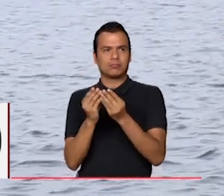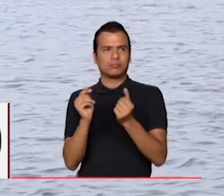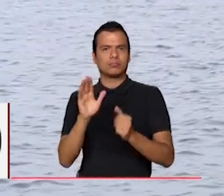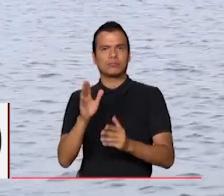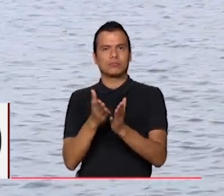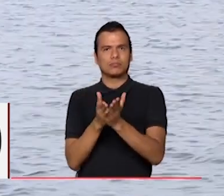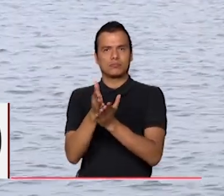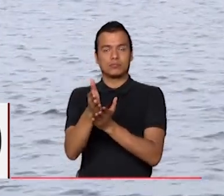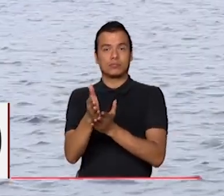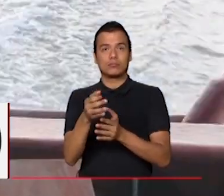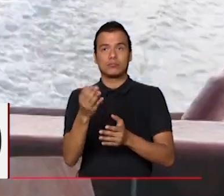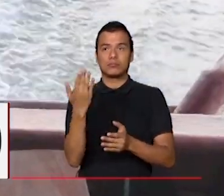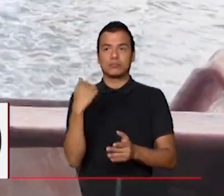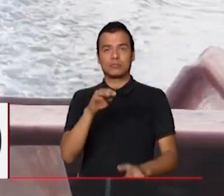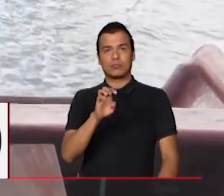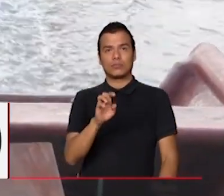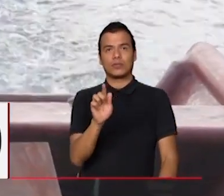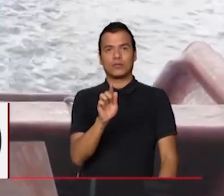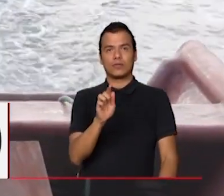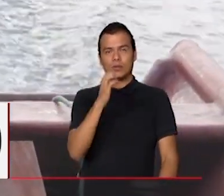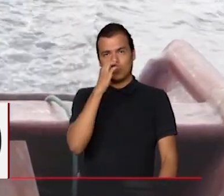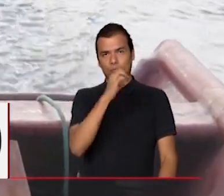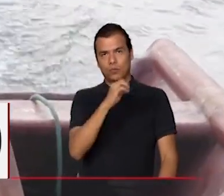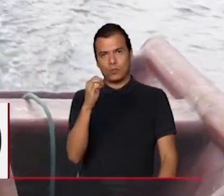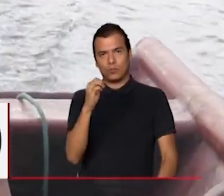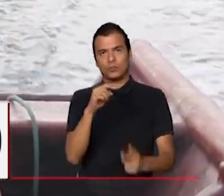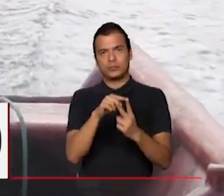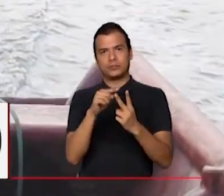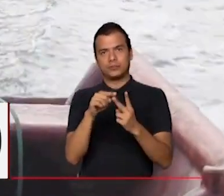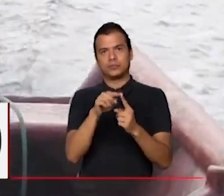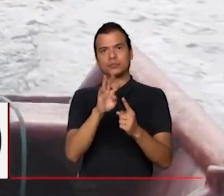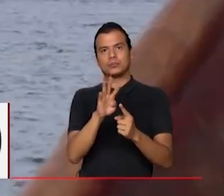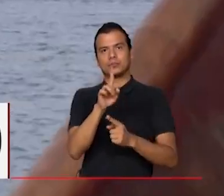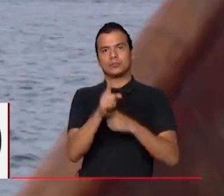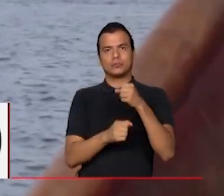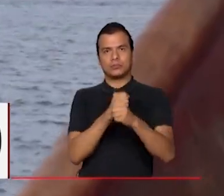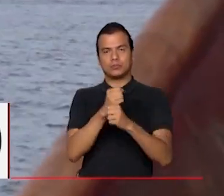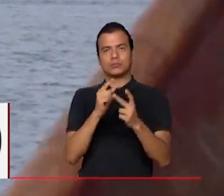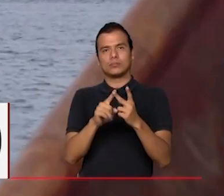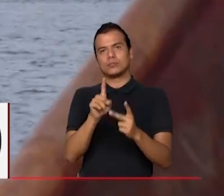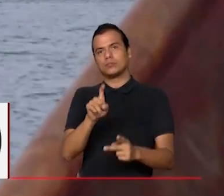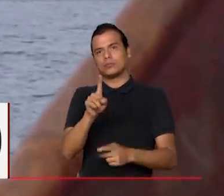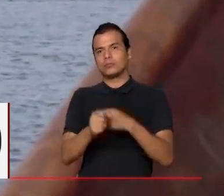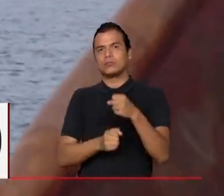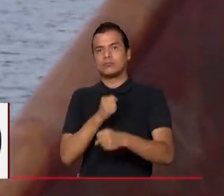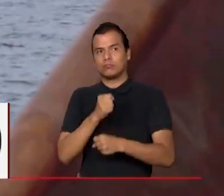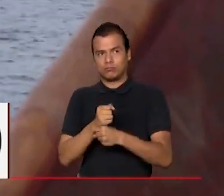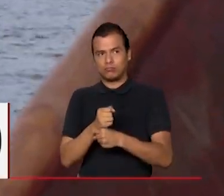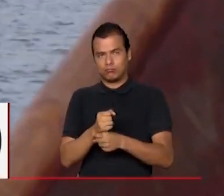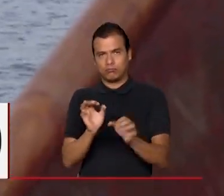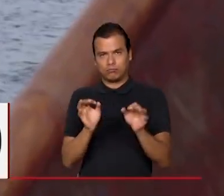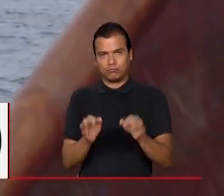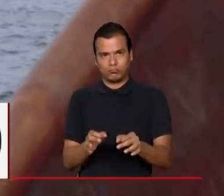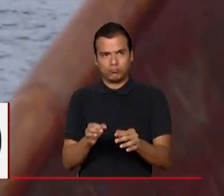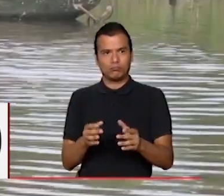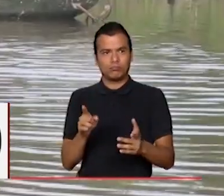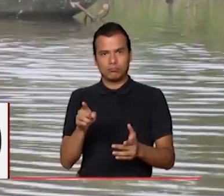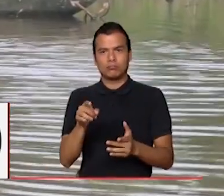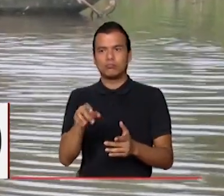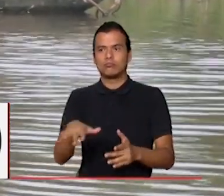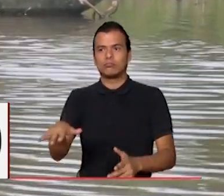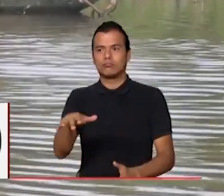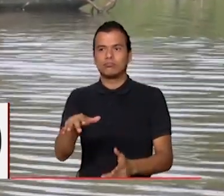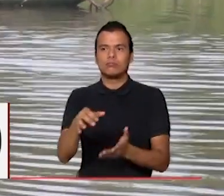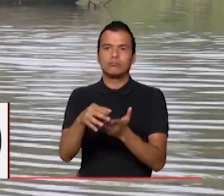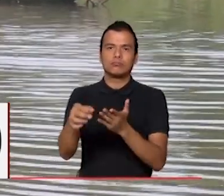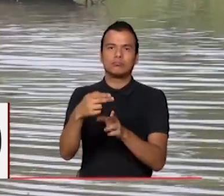pasado 9 de febrero, dos hombres de 41 y 61 años de edad zarparon en una embarcación tipo canoa desde el caserío de Bajito, Vaquería.